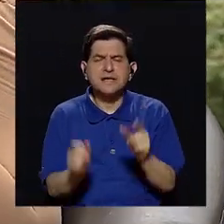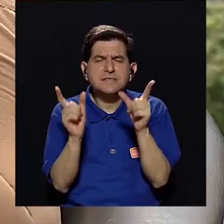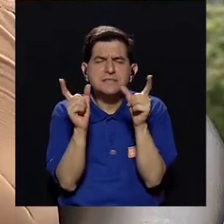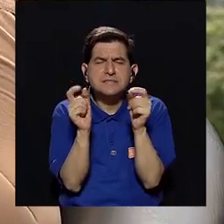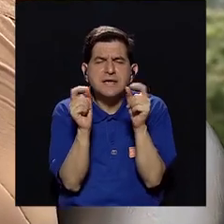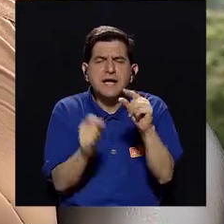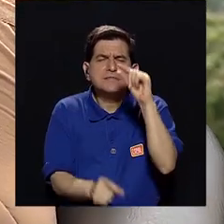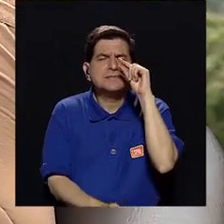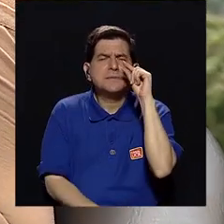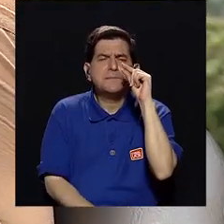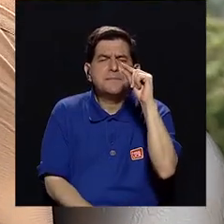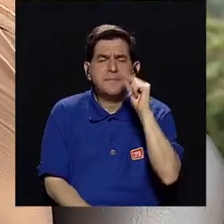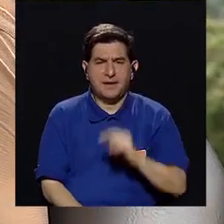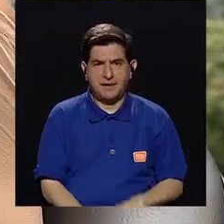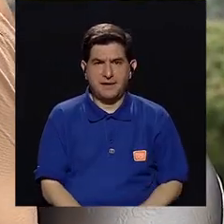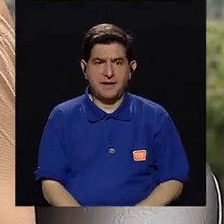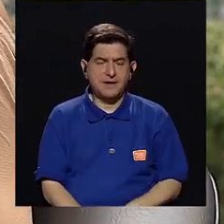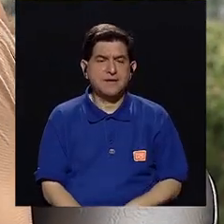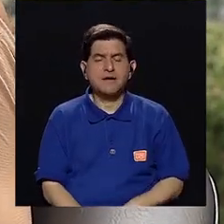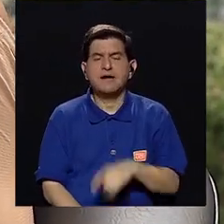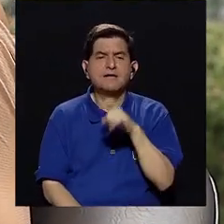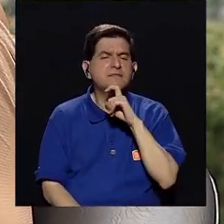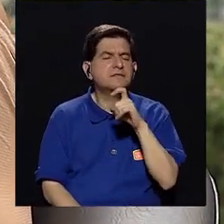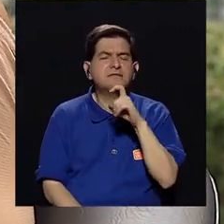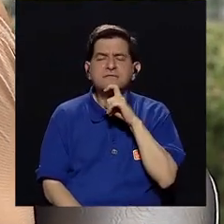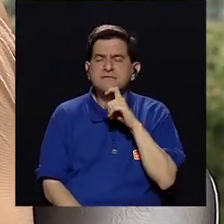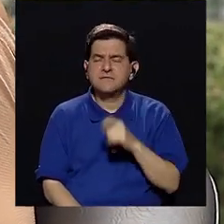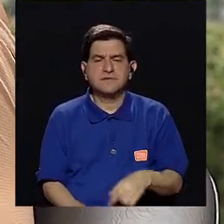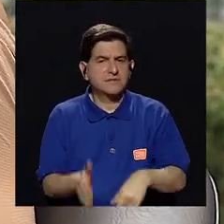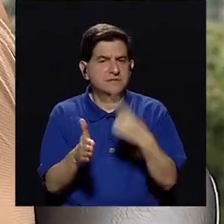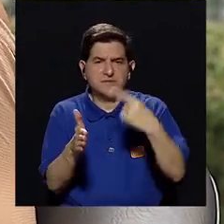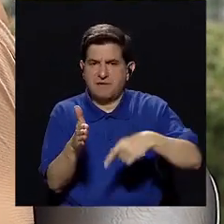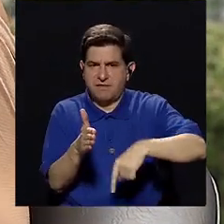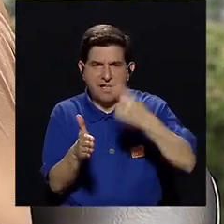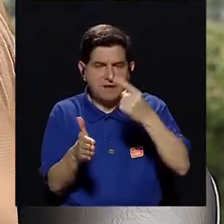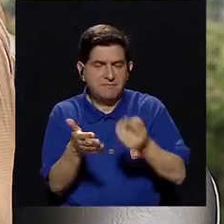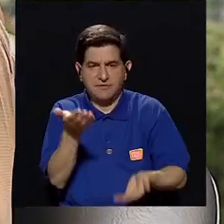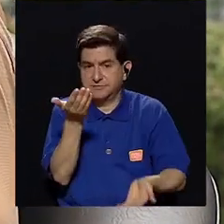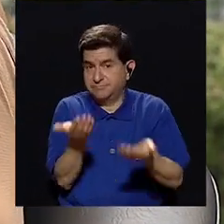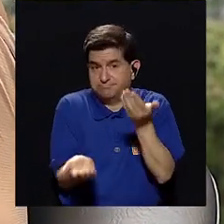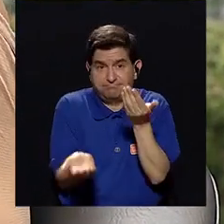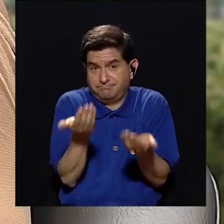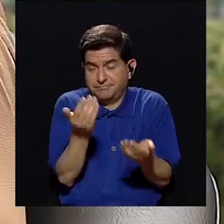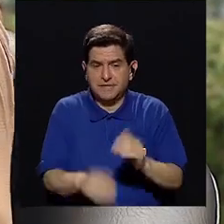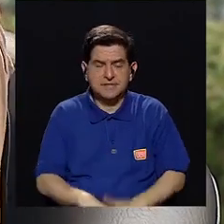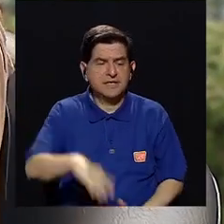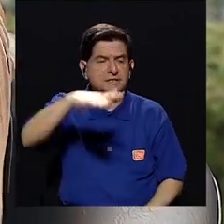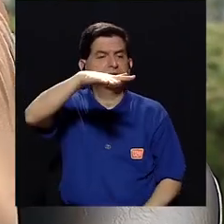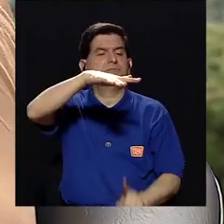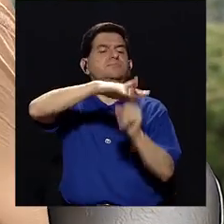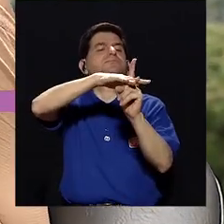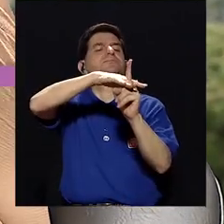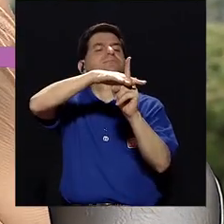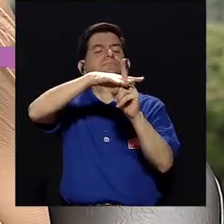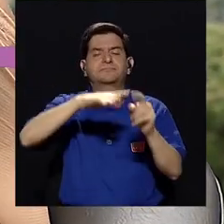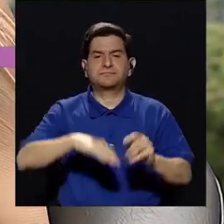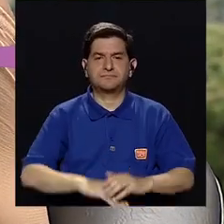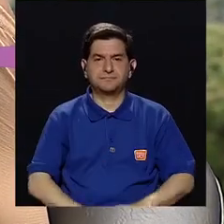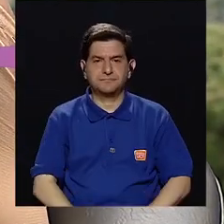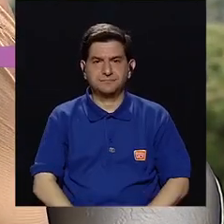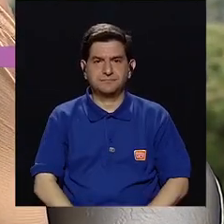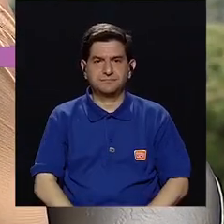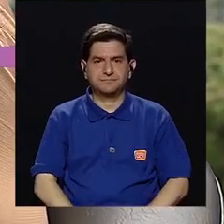citó está muy pequeñito a veces cuesta verdad cuesta que aparezca